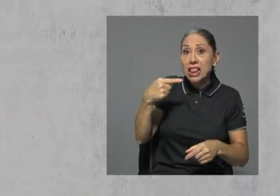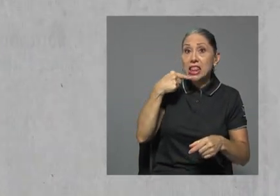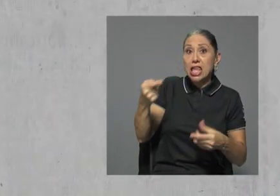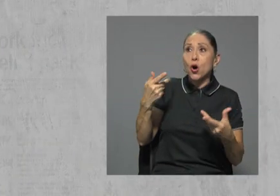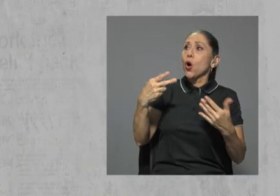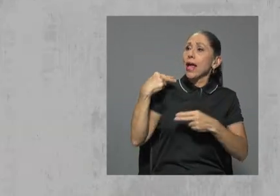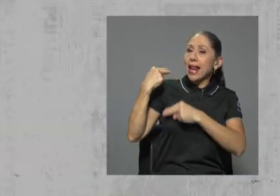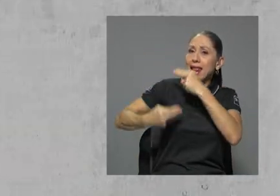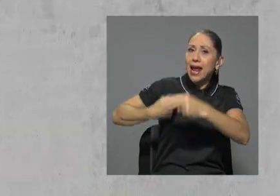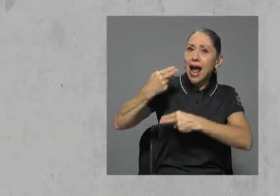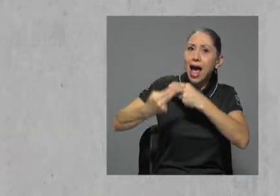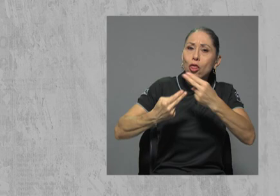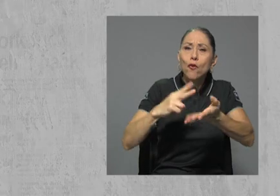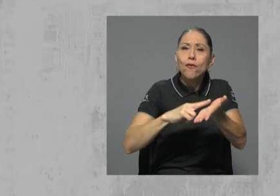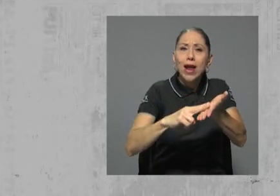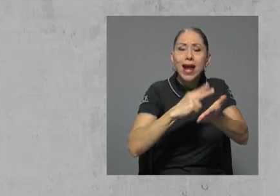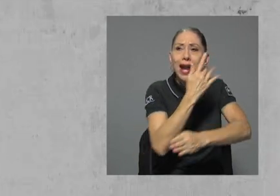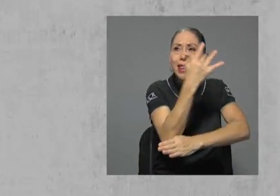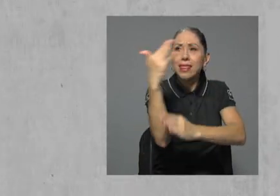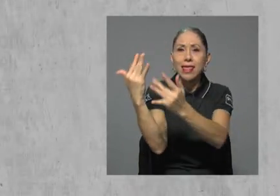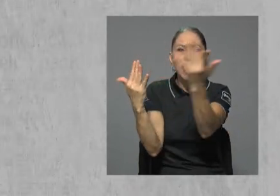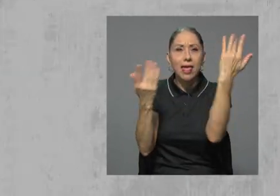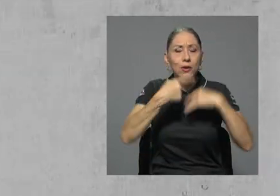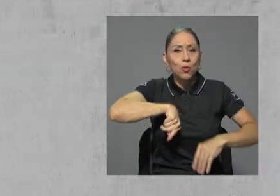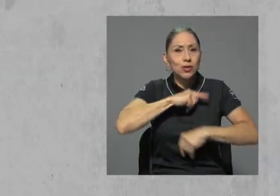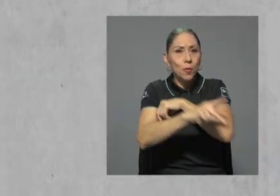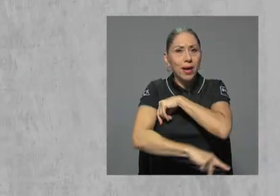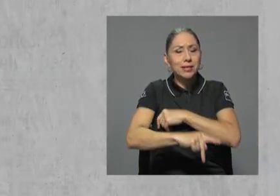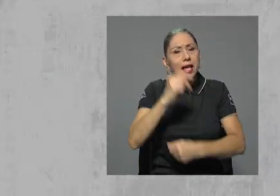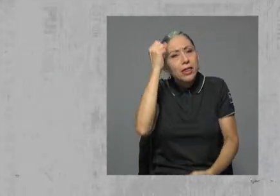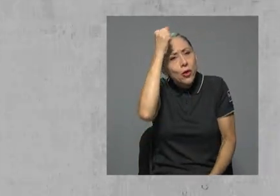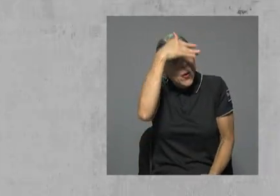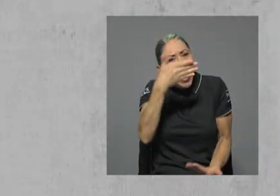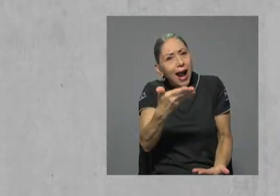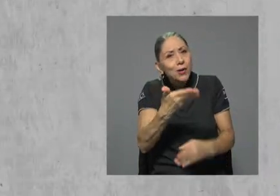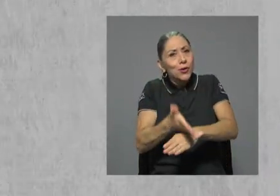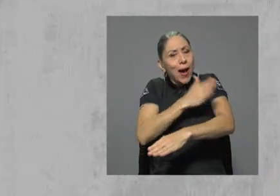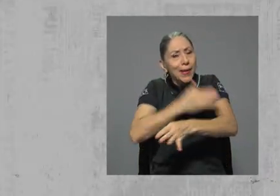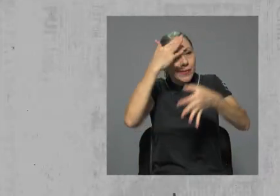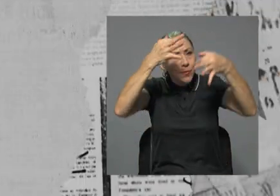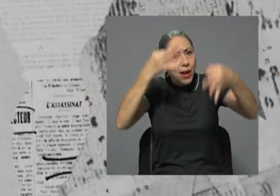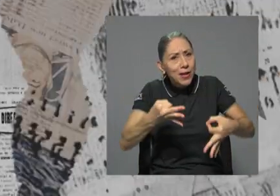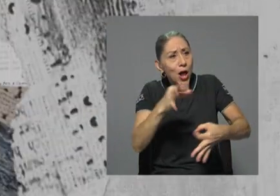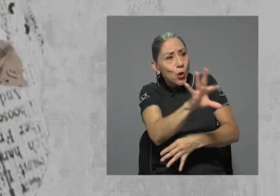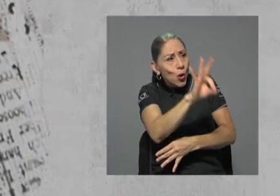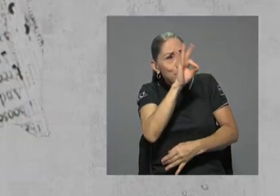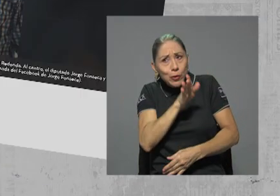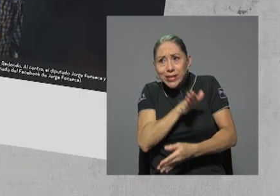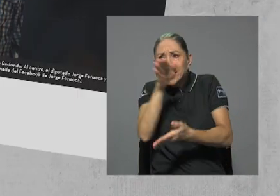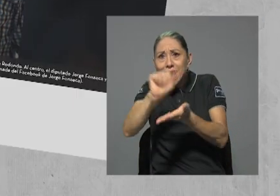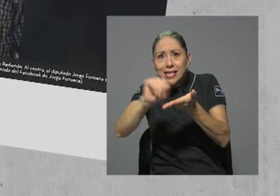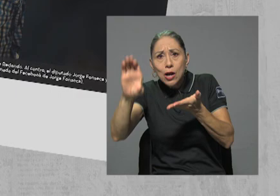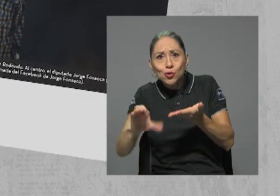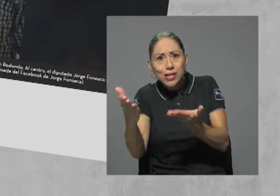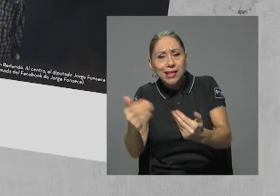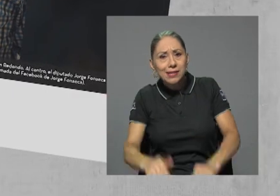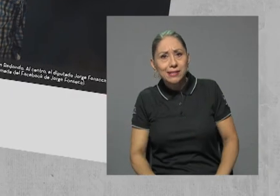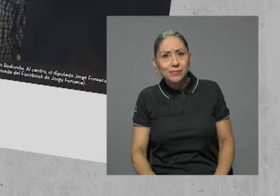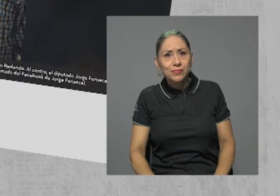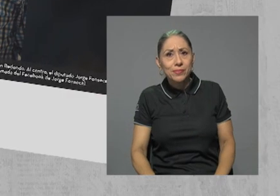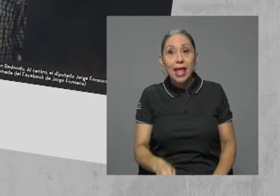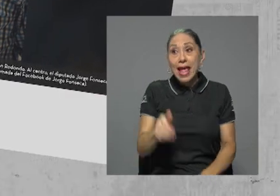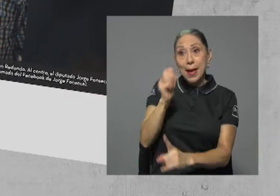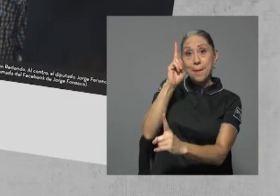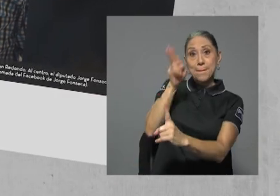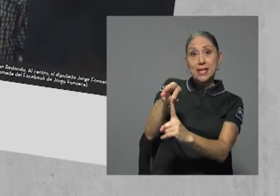verde de nuestro país bancarios antes de tomar esta decisión lo invitó a acercarse a crucitas el mismo poder